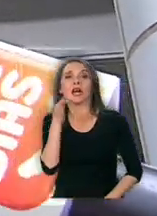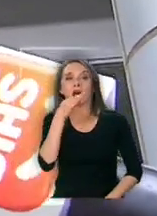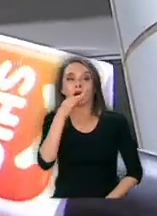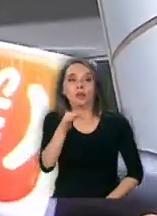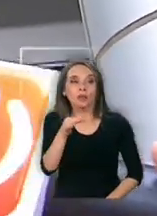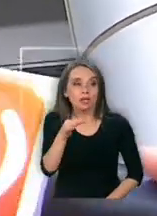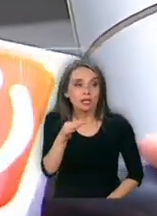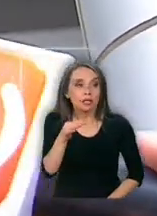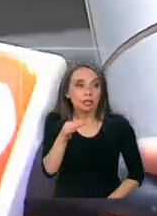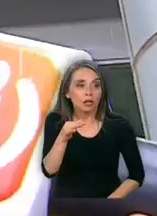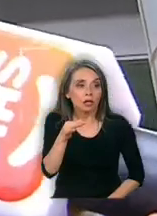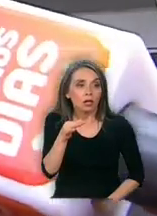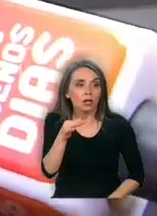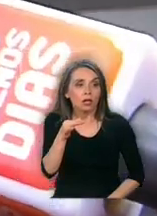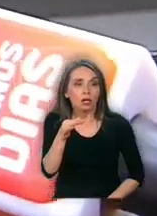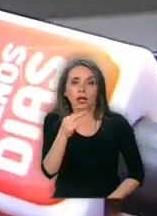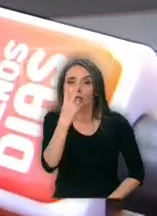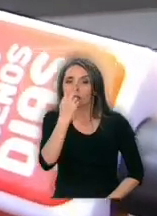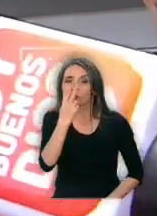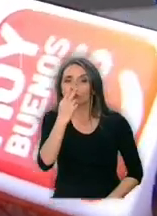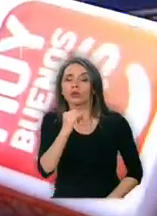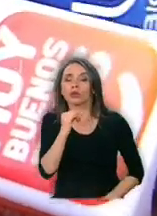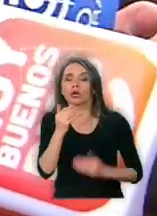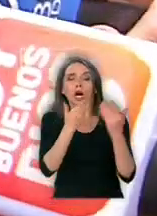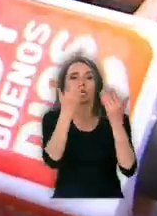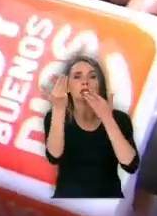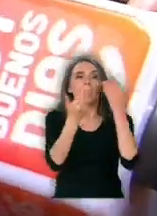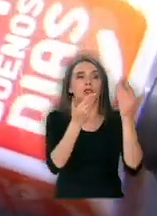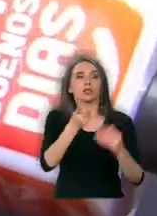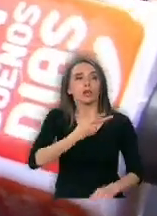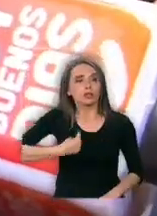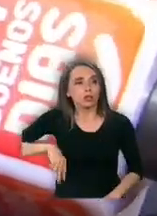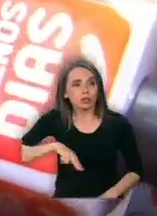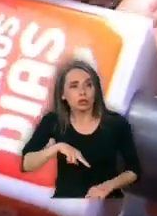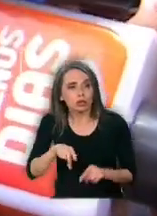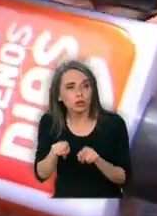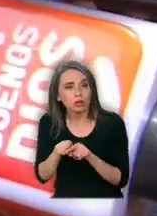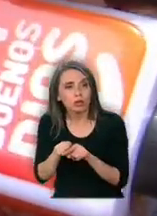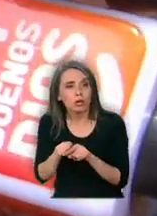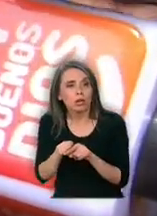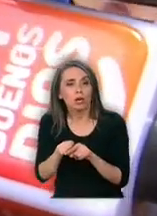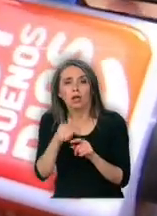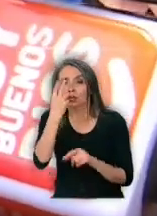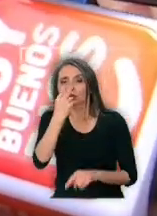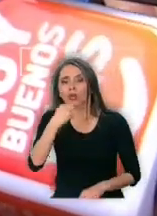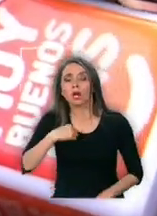estaba viviendo con la mitad del corazón. Nosotros igual, porque la otra mitad se la llevó del palo.